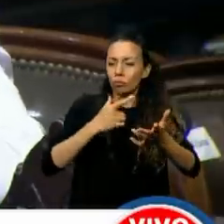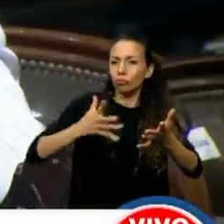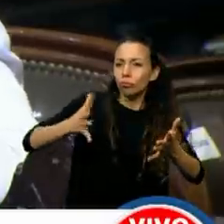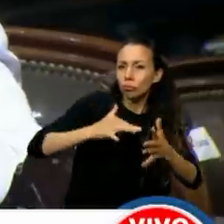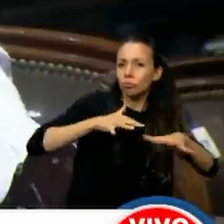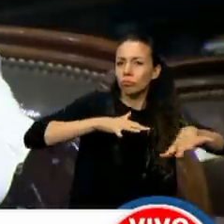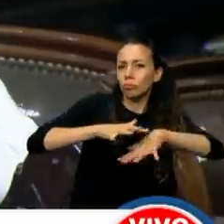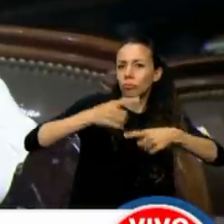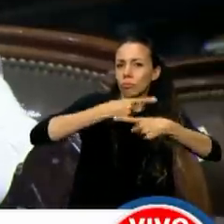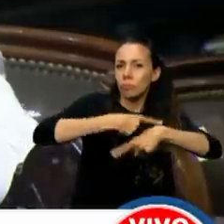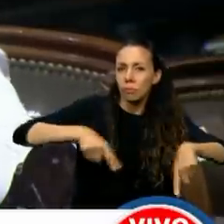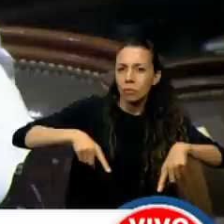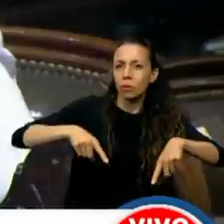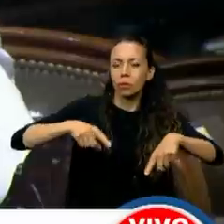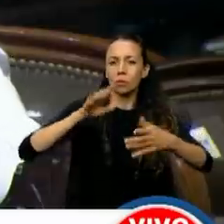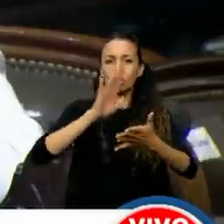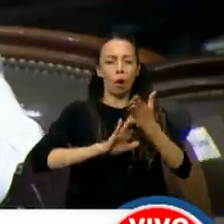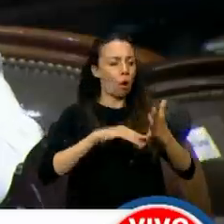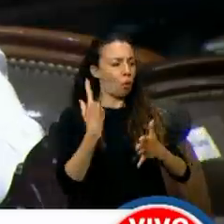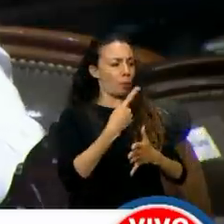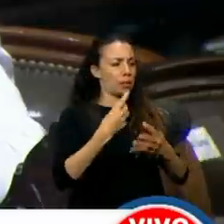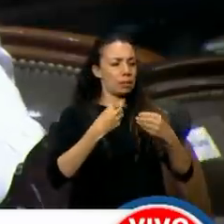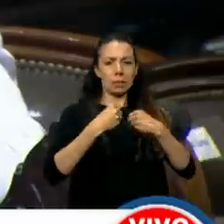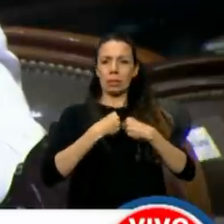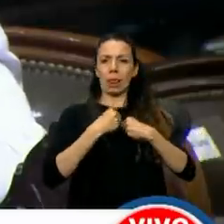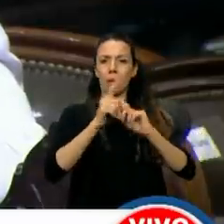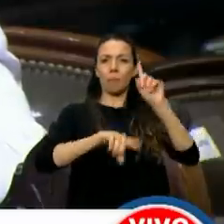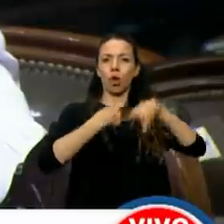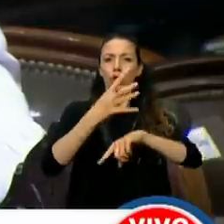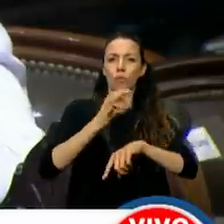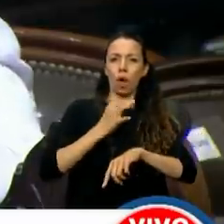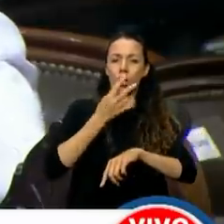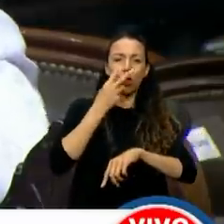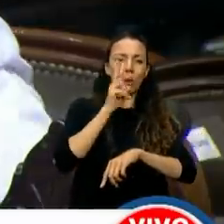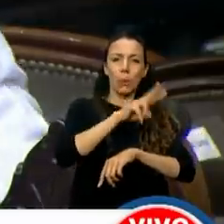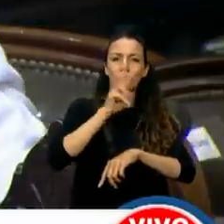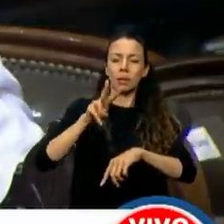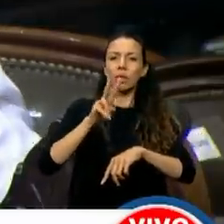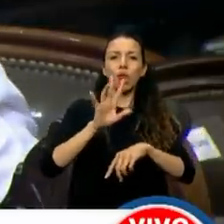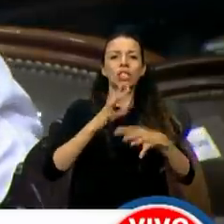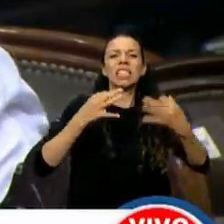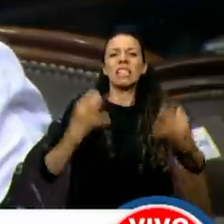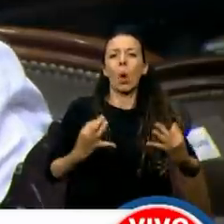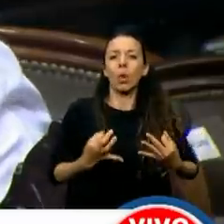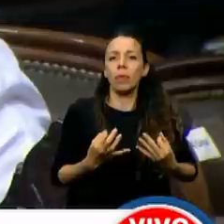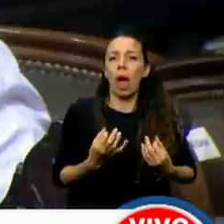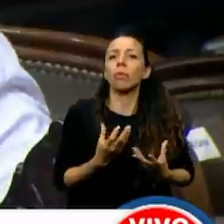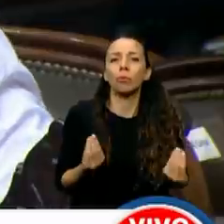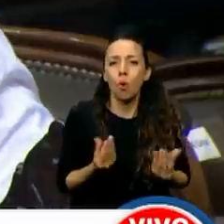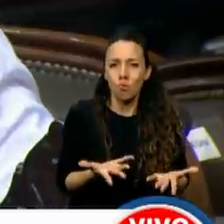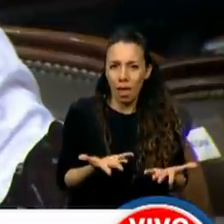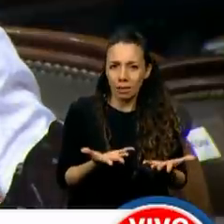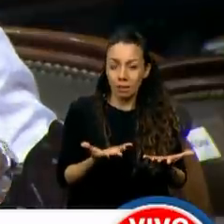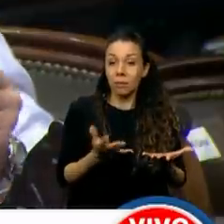de que seguridad jurídica vamos a tener los argentinos para este 2022 lo cierto que estamos hablando de